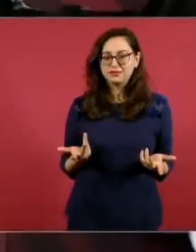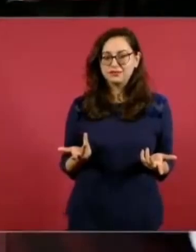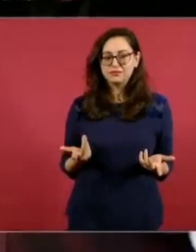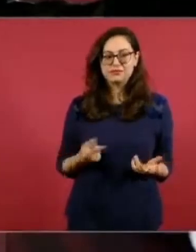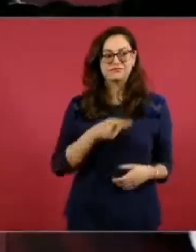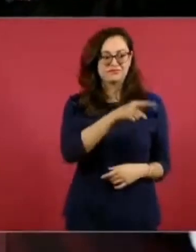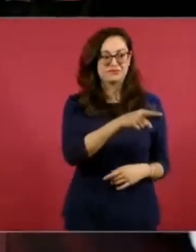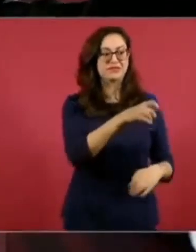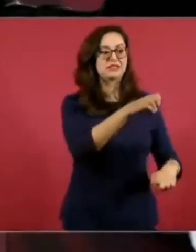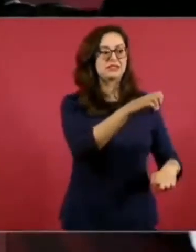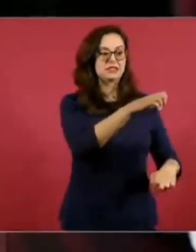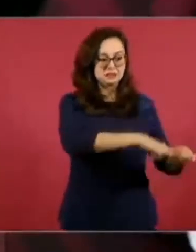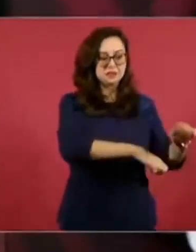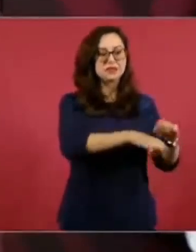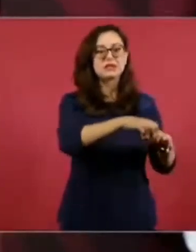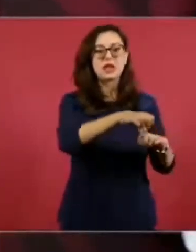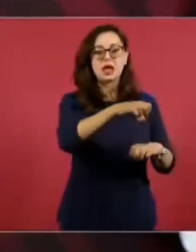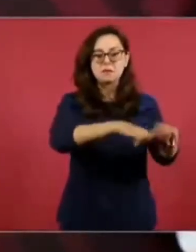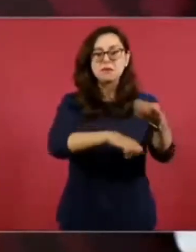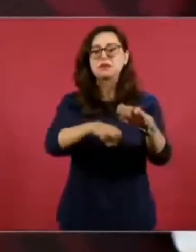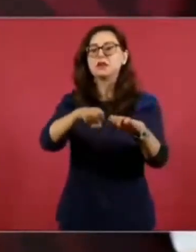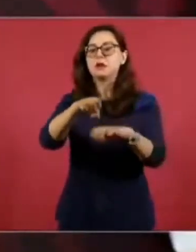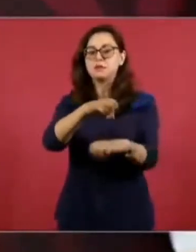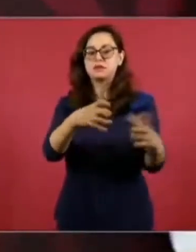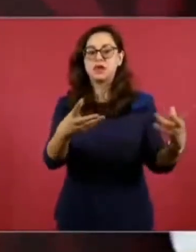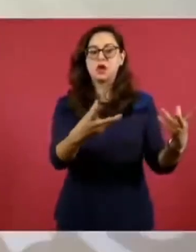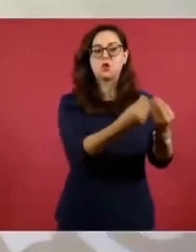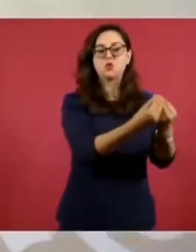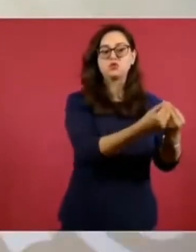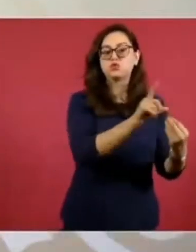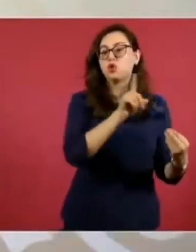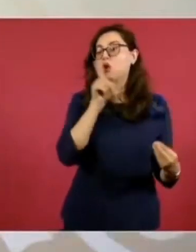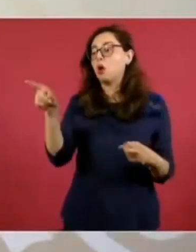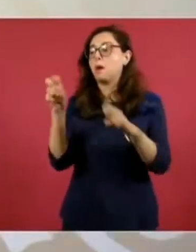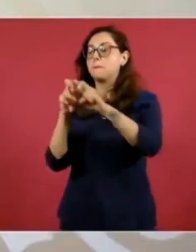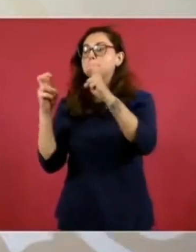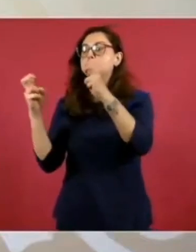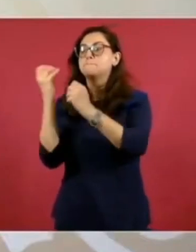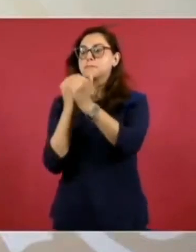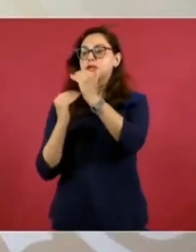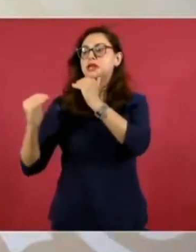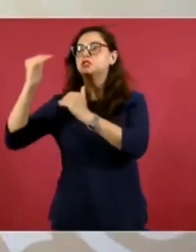empresas tienen ahí a sus representantes.